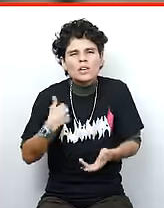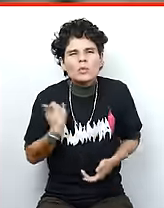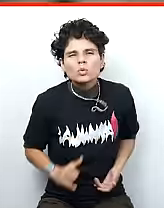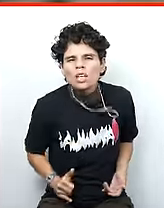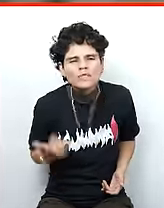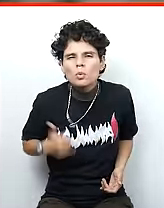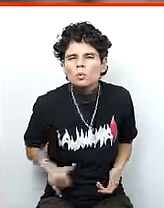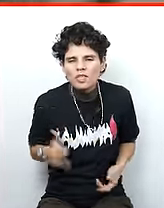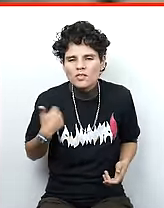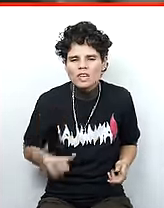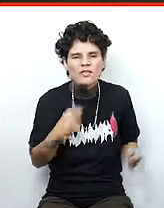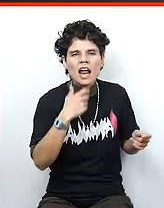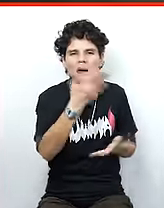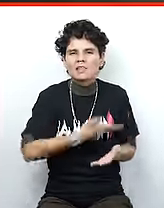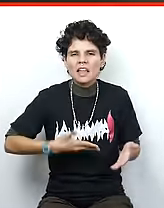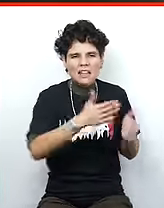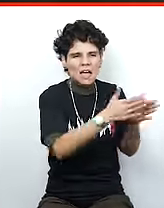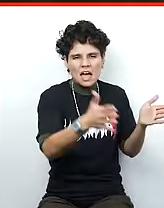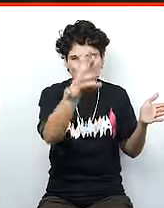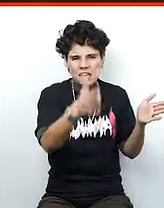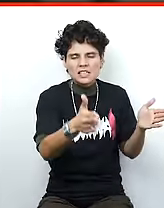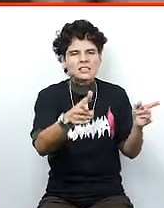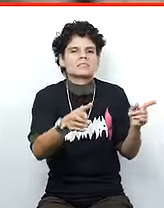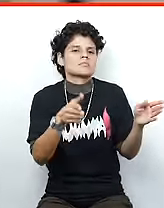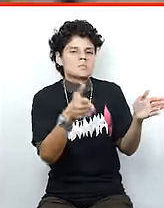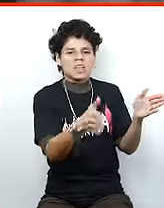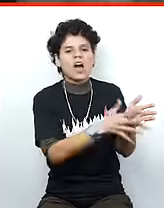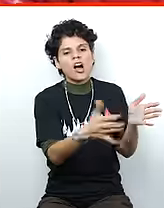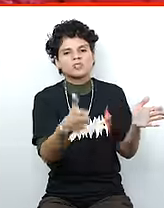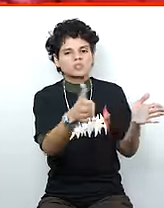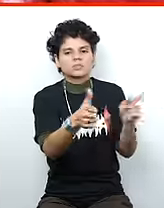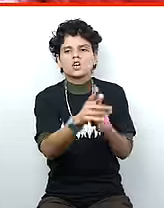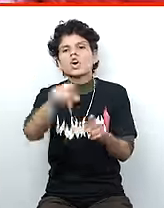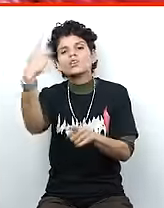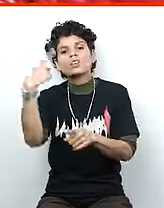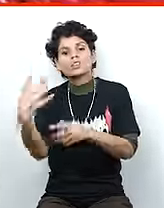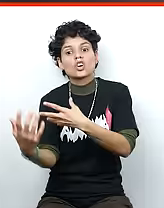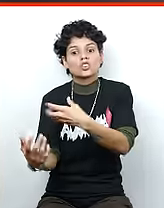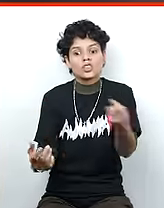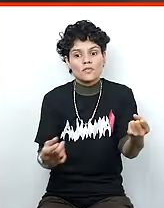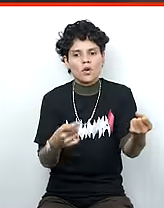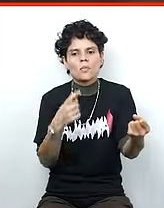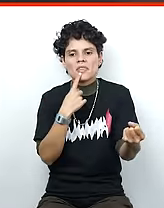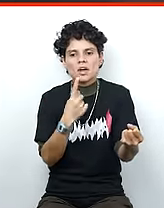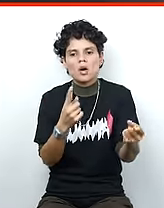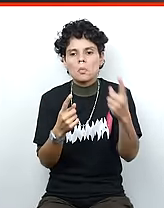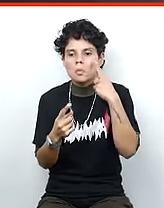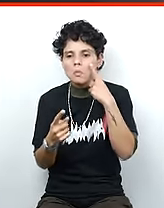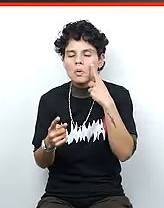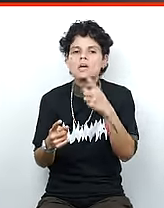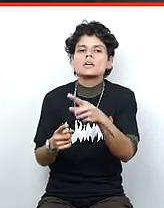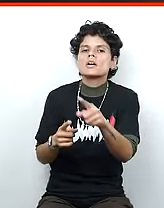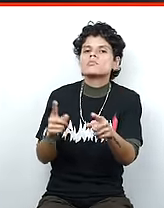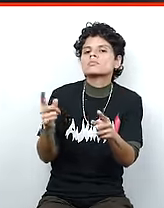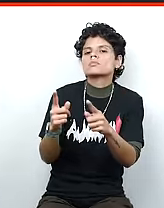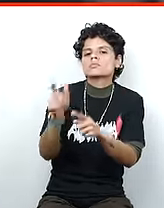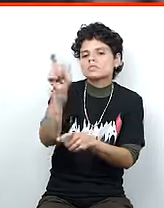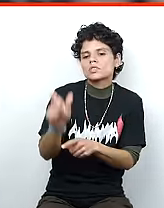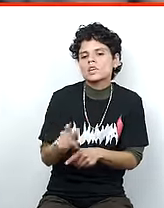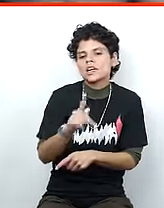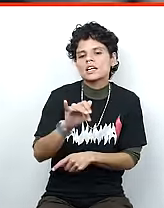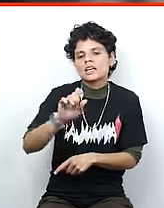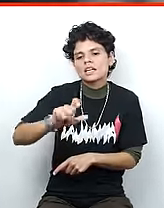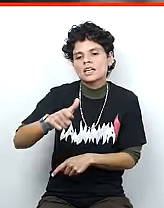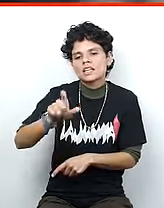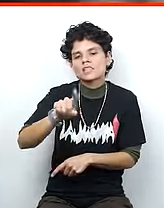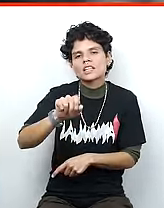que no lo terminé, pues, lo dejé hasta la mitad, la weá, y el Claps se lo llevó. Y un día me llama y me dice, hermano, mira, te presento aquí al King Savage. El King Savage